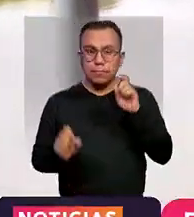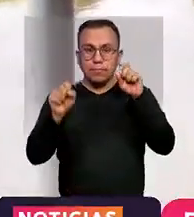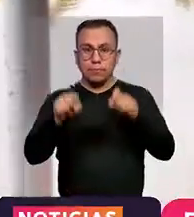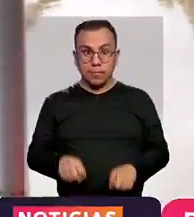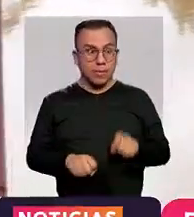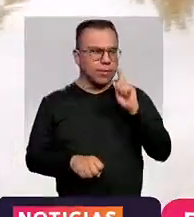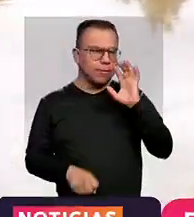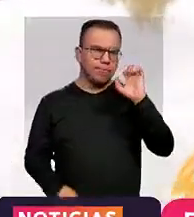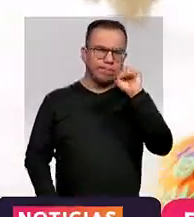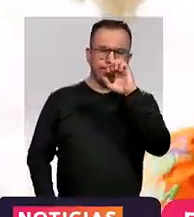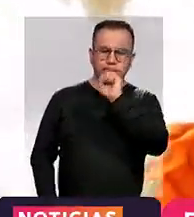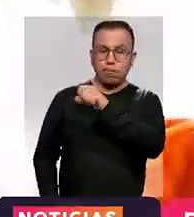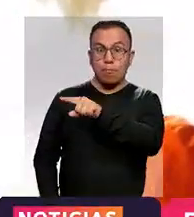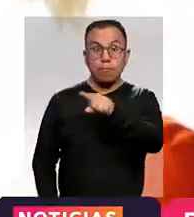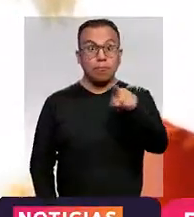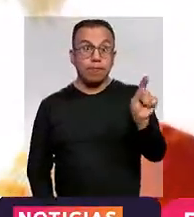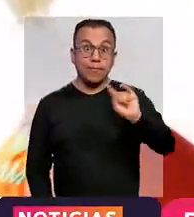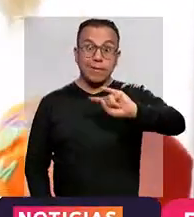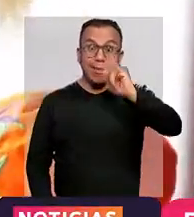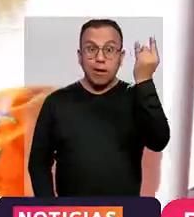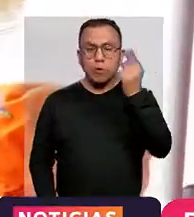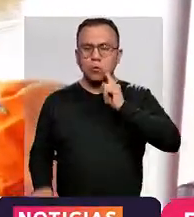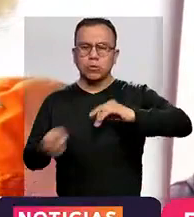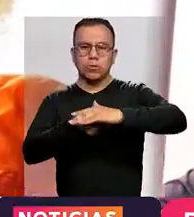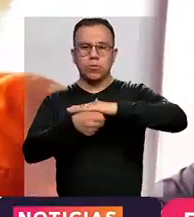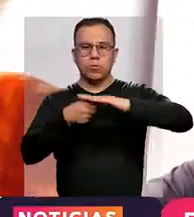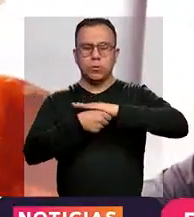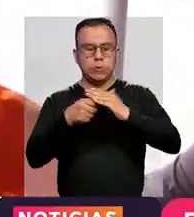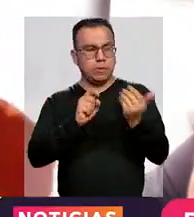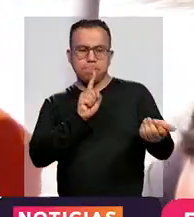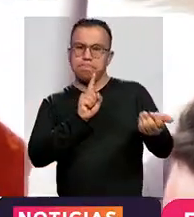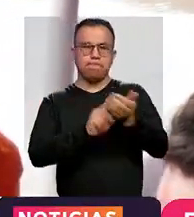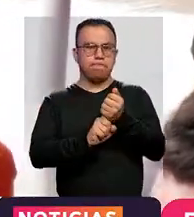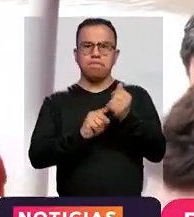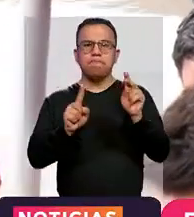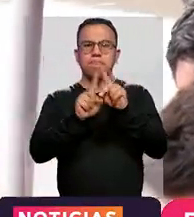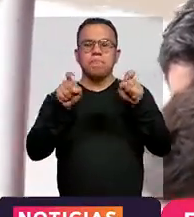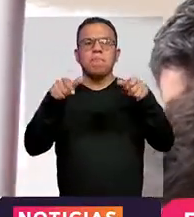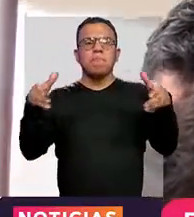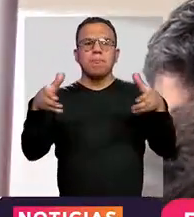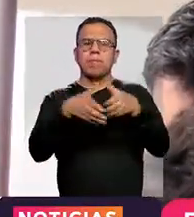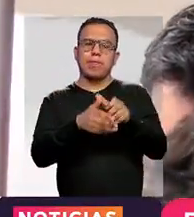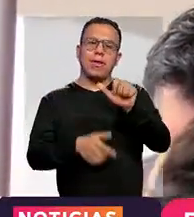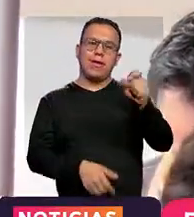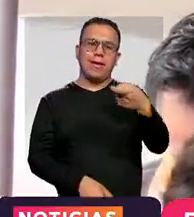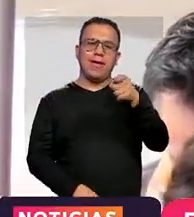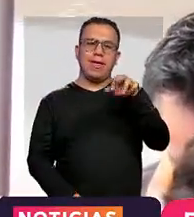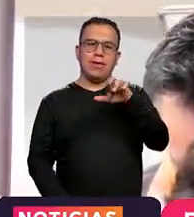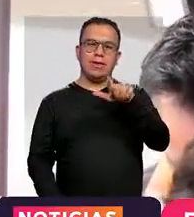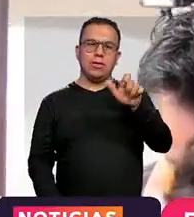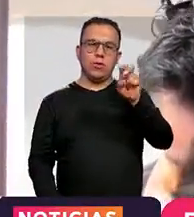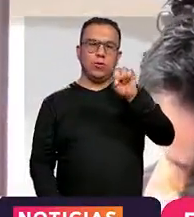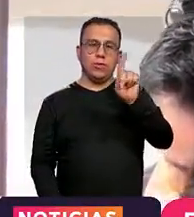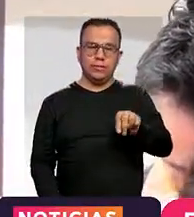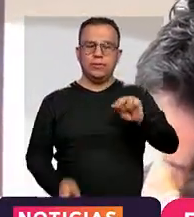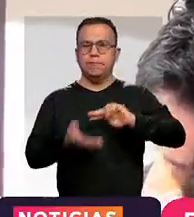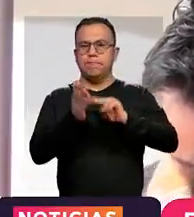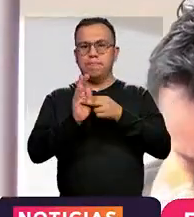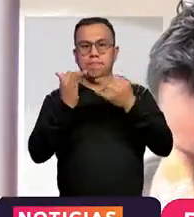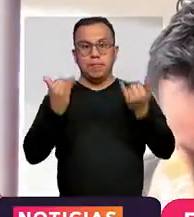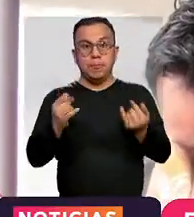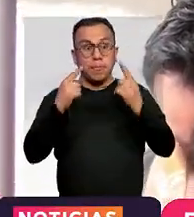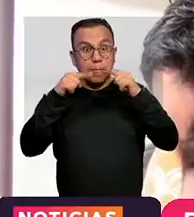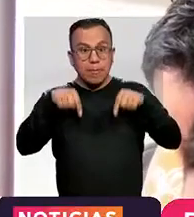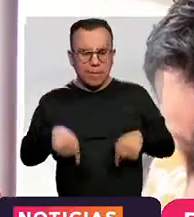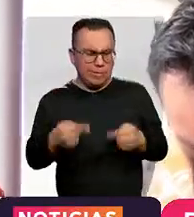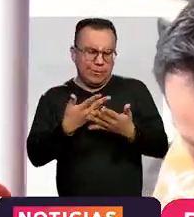identificarse alguno de los puntos que hasta el momento no hemos encontrado, jarillones, digamos tal vez que estén